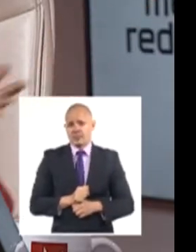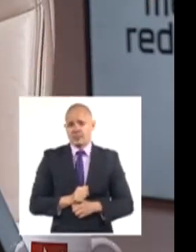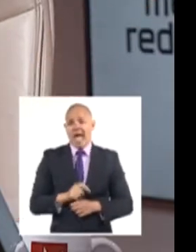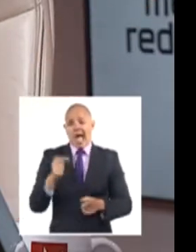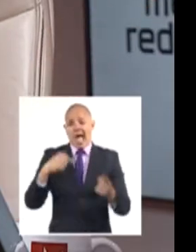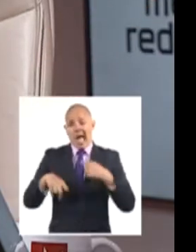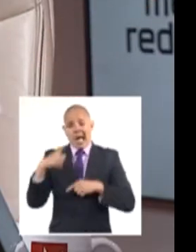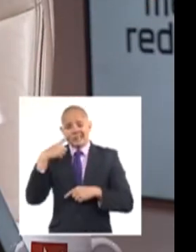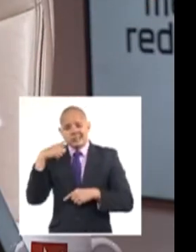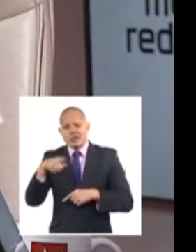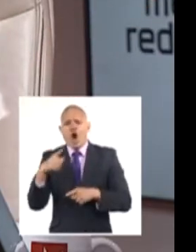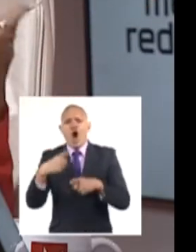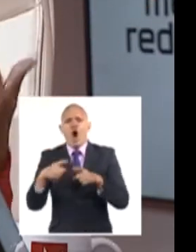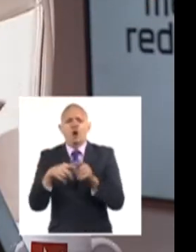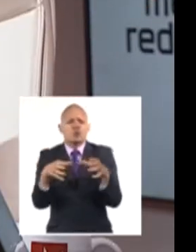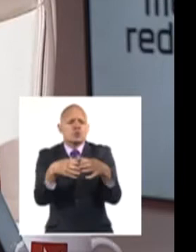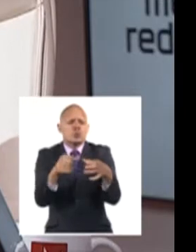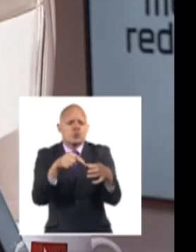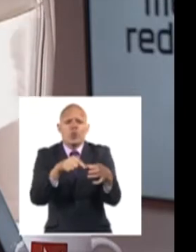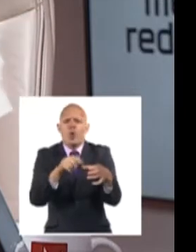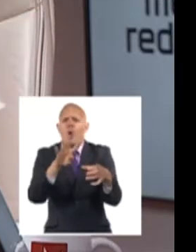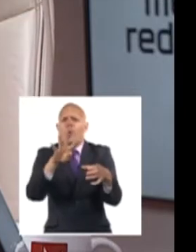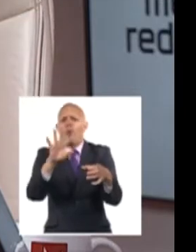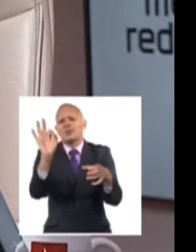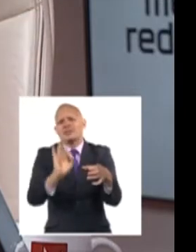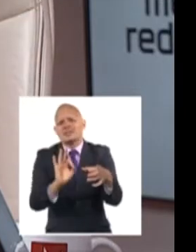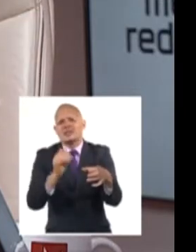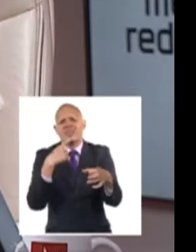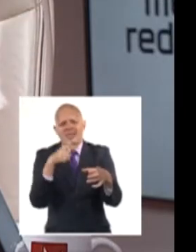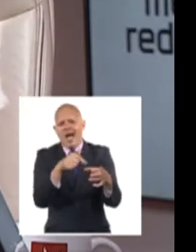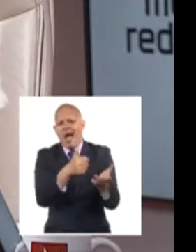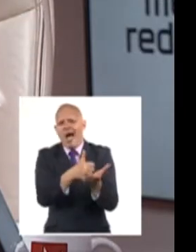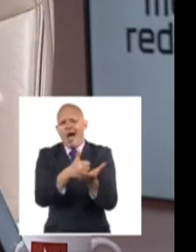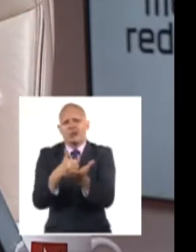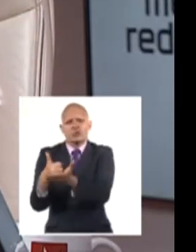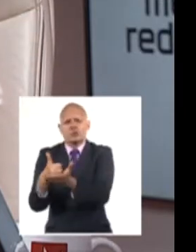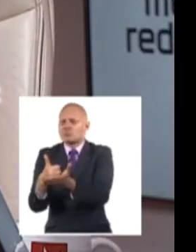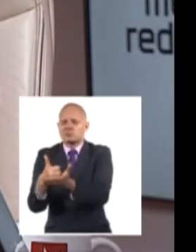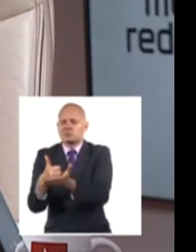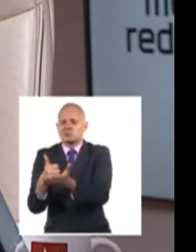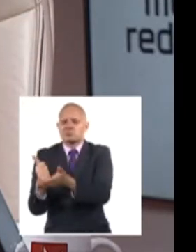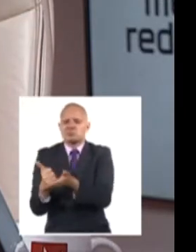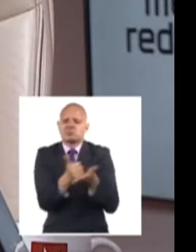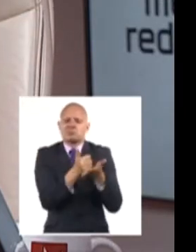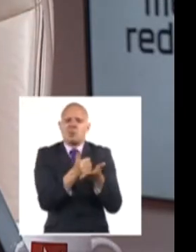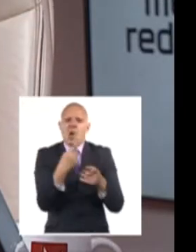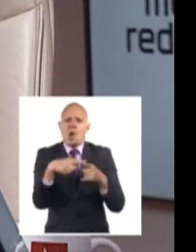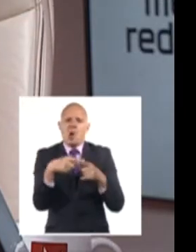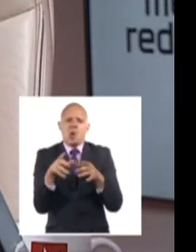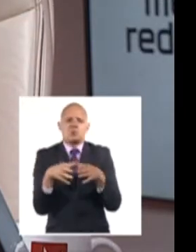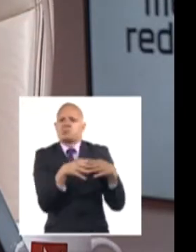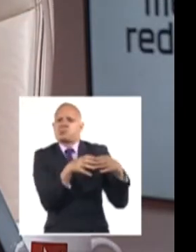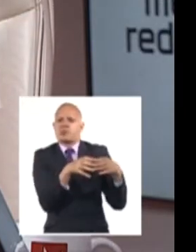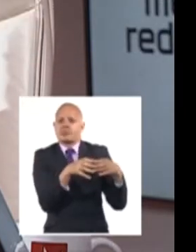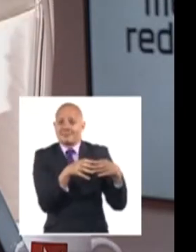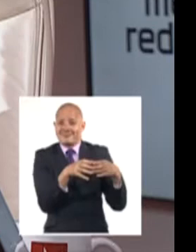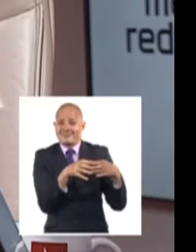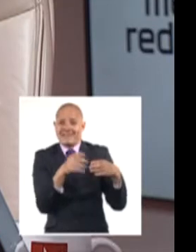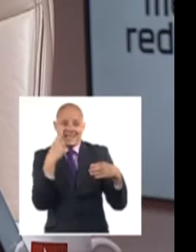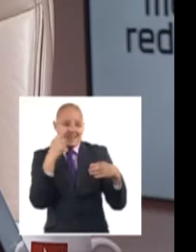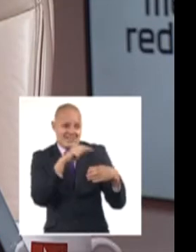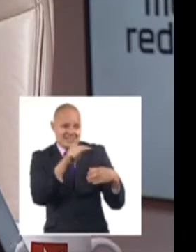4 por ciento de los sufragios ha negado darle su apoyo a gustavo petro pero sobre todo yo pienso que ellos se están apoyando en la